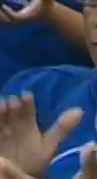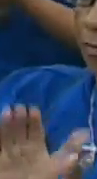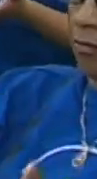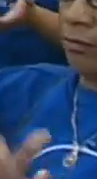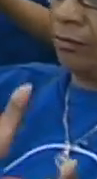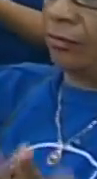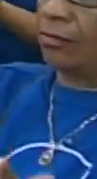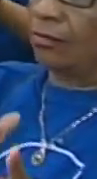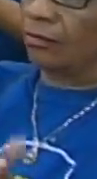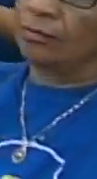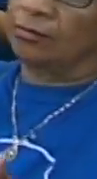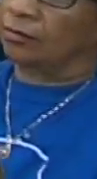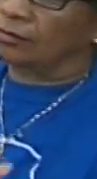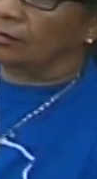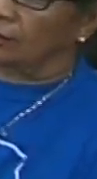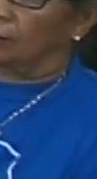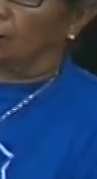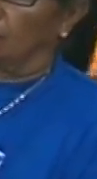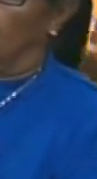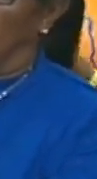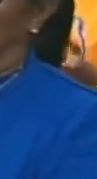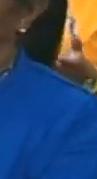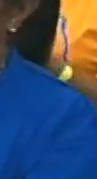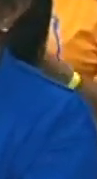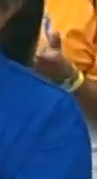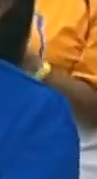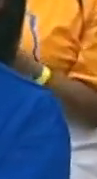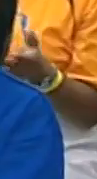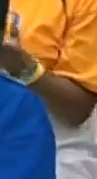Le pusimos los ganchos.